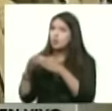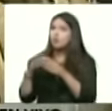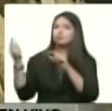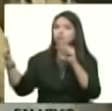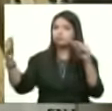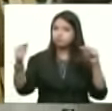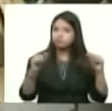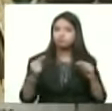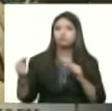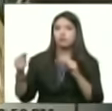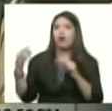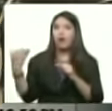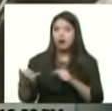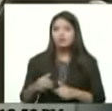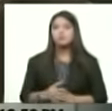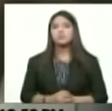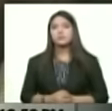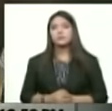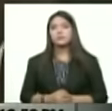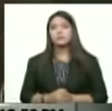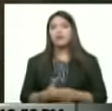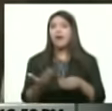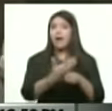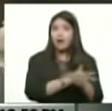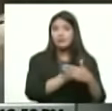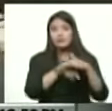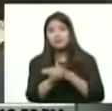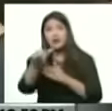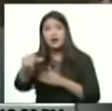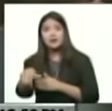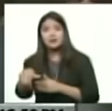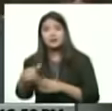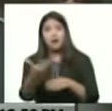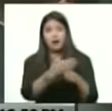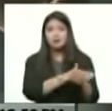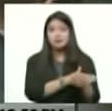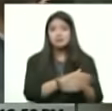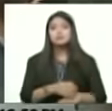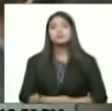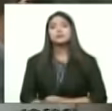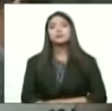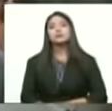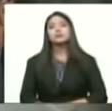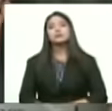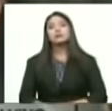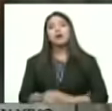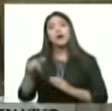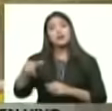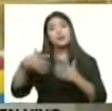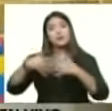desarrollo. Antes de ingresar a este Salón Simón Bolívar de PDVSA,